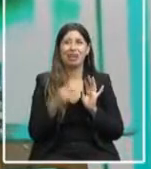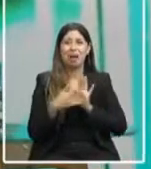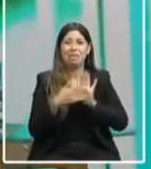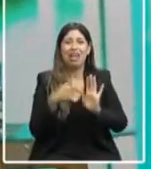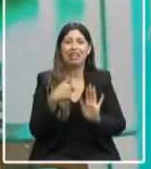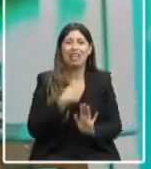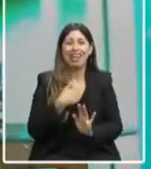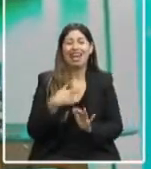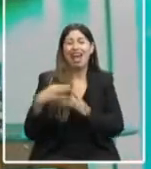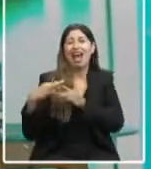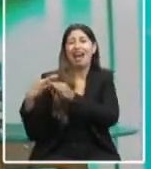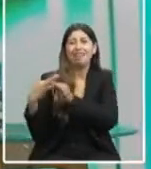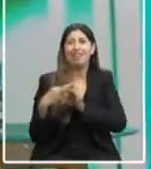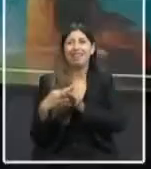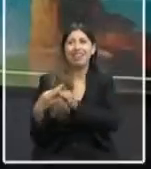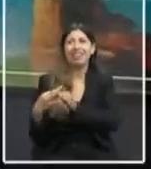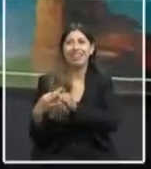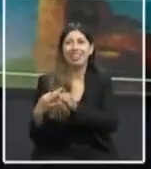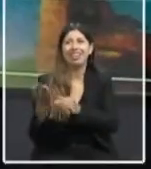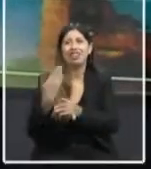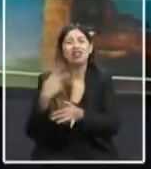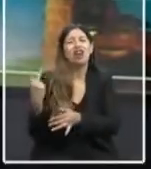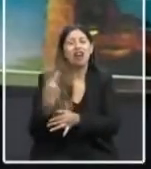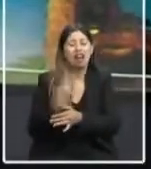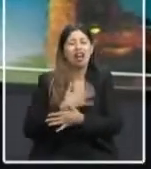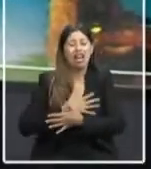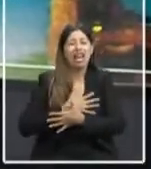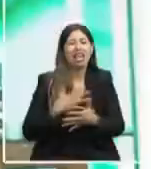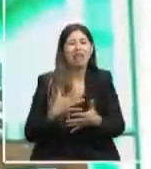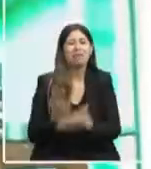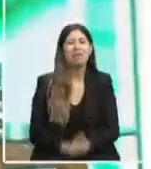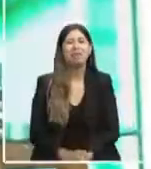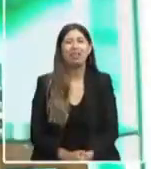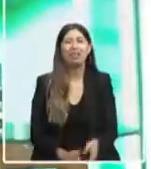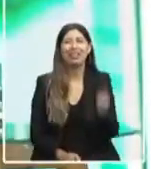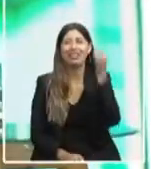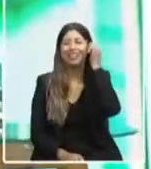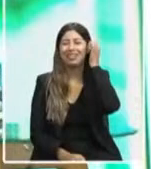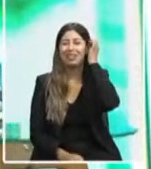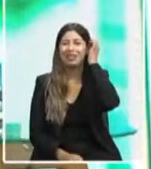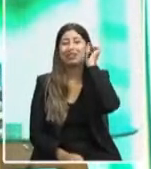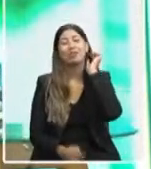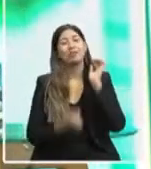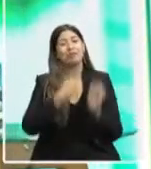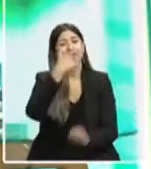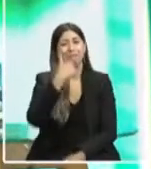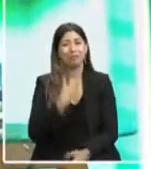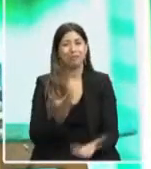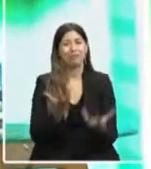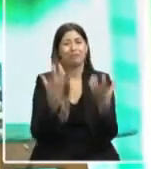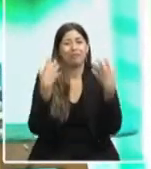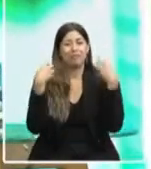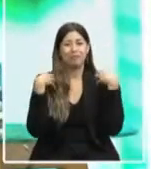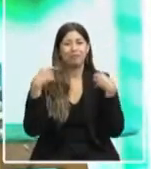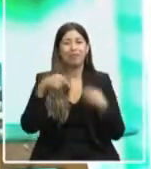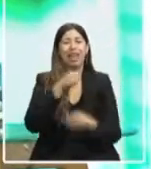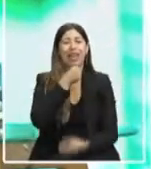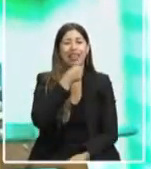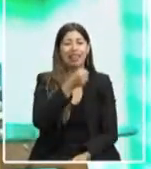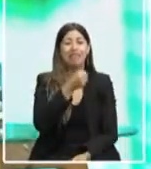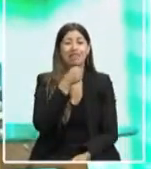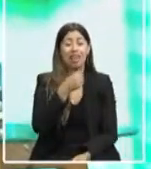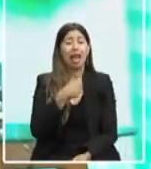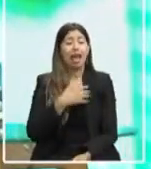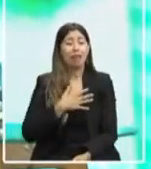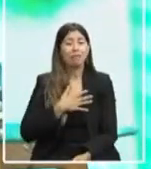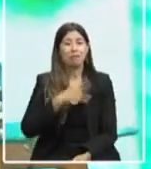para exponer nuestros vínculos, ¿verdad? Nos queremos. Bueno, yo voy a ser la que va a estar a cargo de esta entrevista. Para mí es